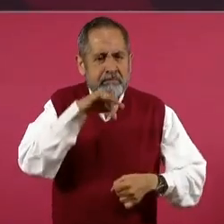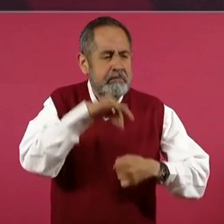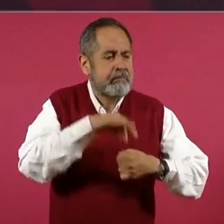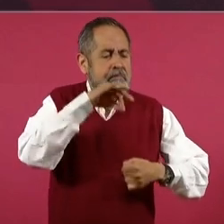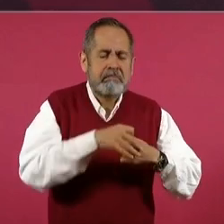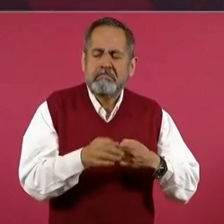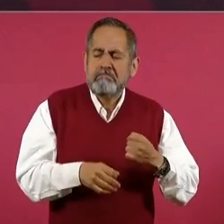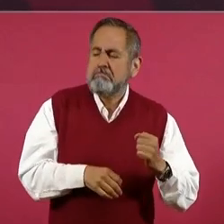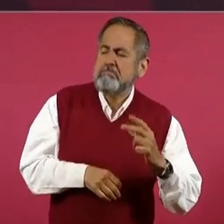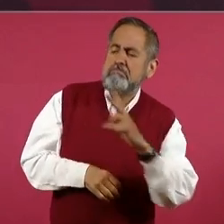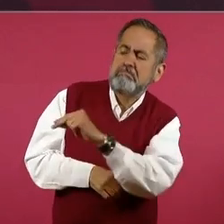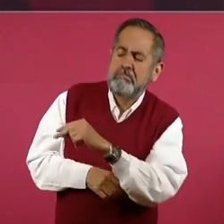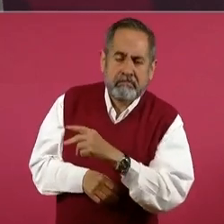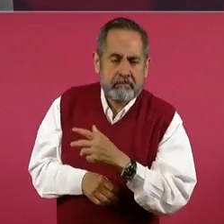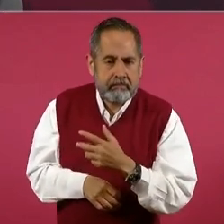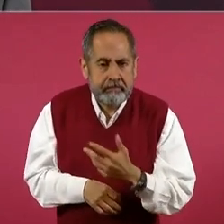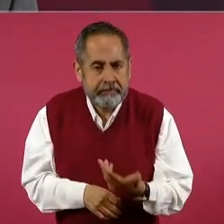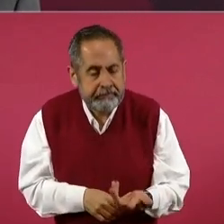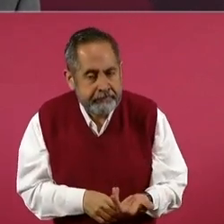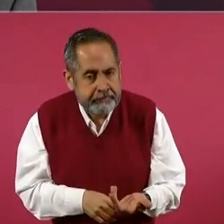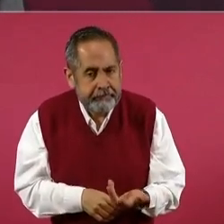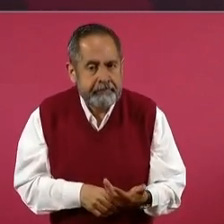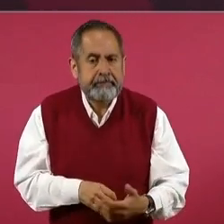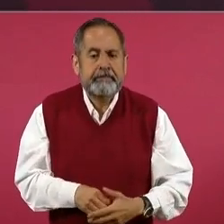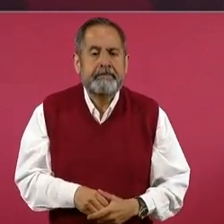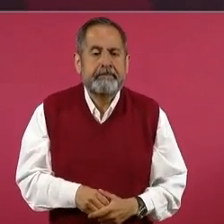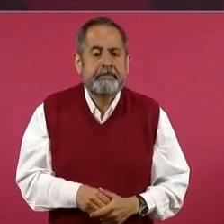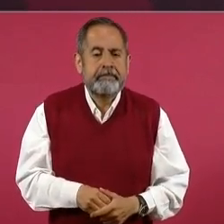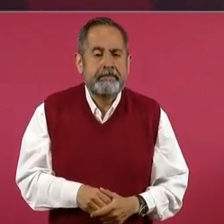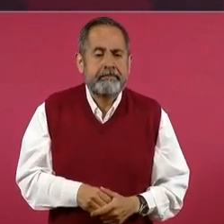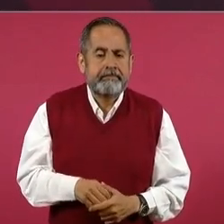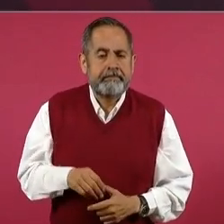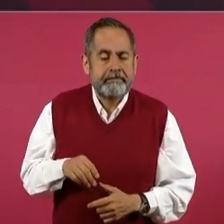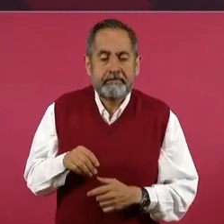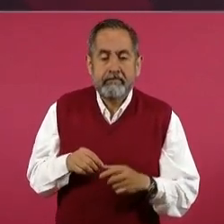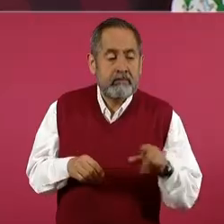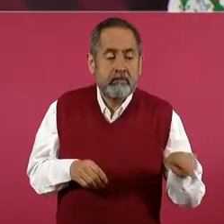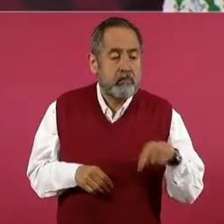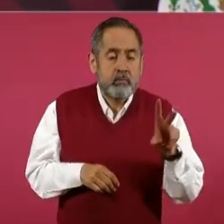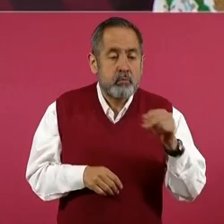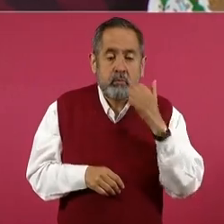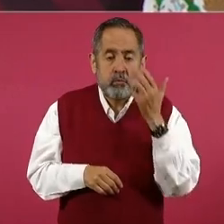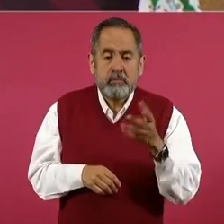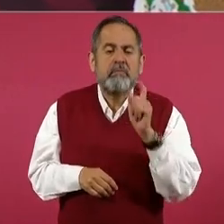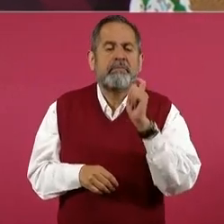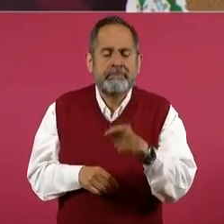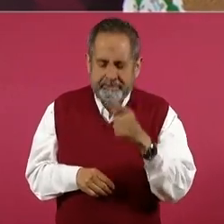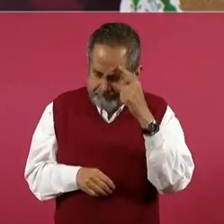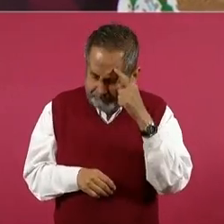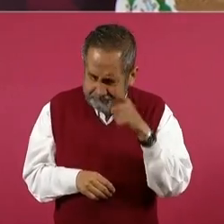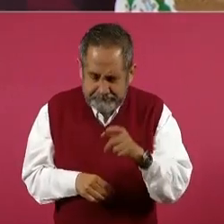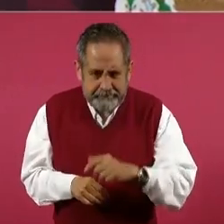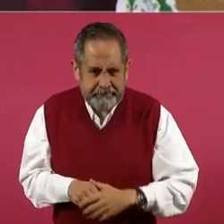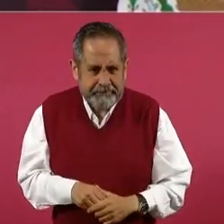votaron para que no se convirtiera